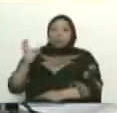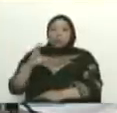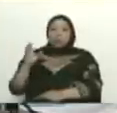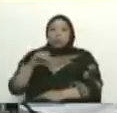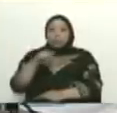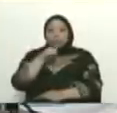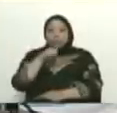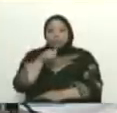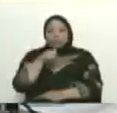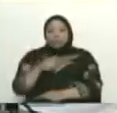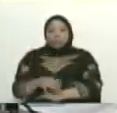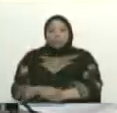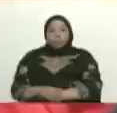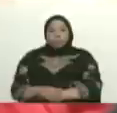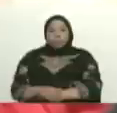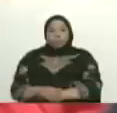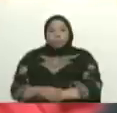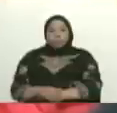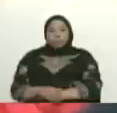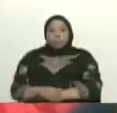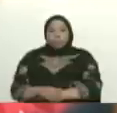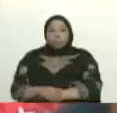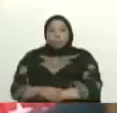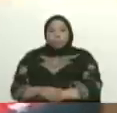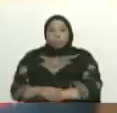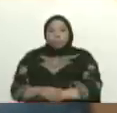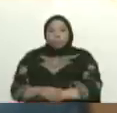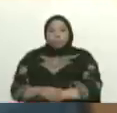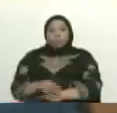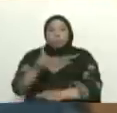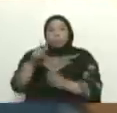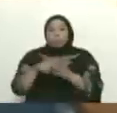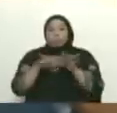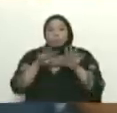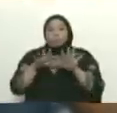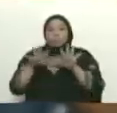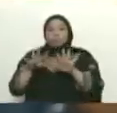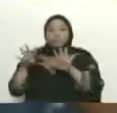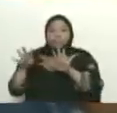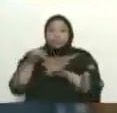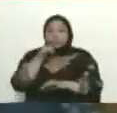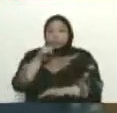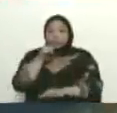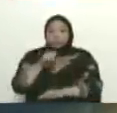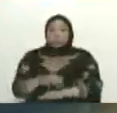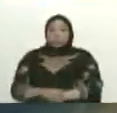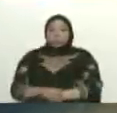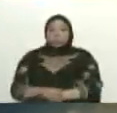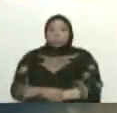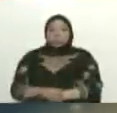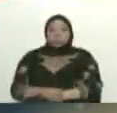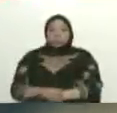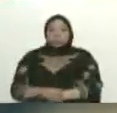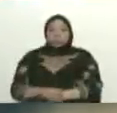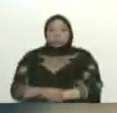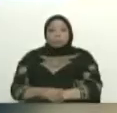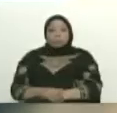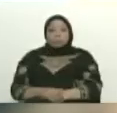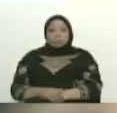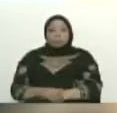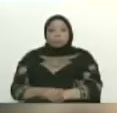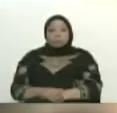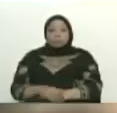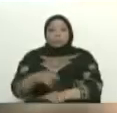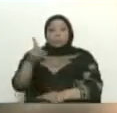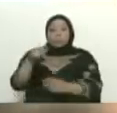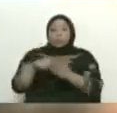Caracas antes del año 1999 por encima de la cota 1000, es decir, por encima de los 1000